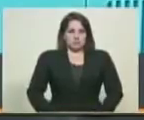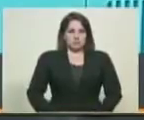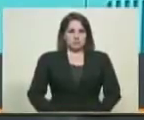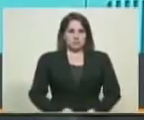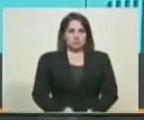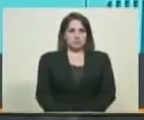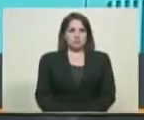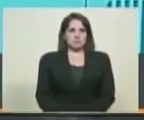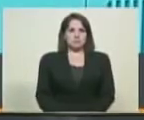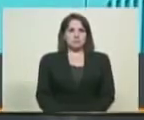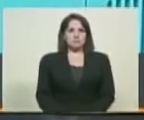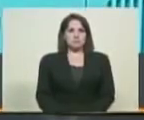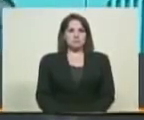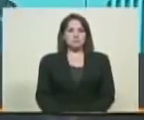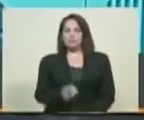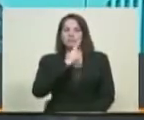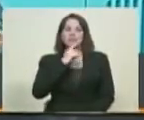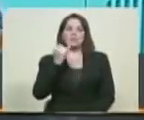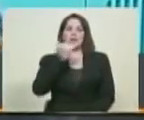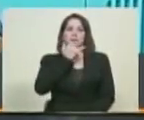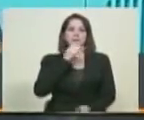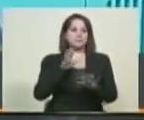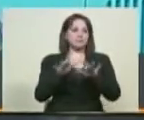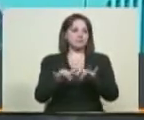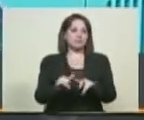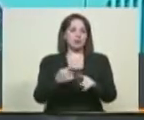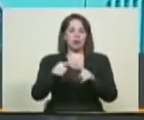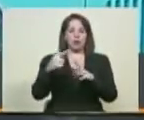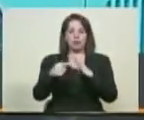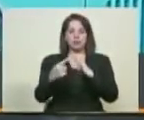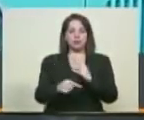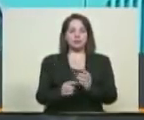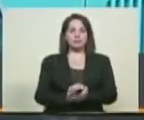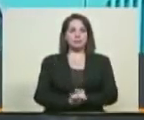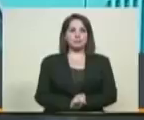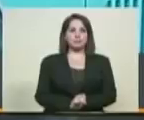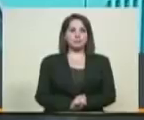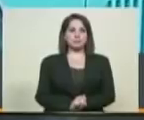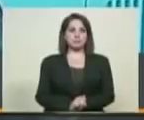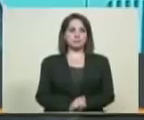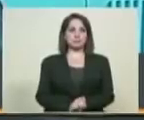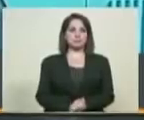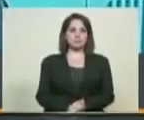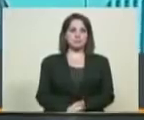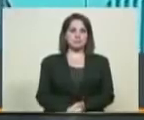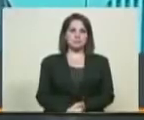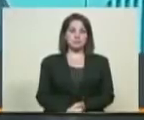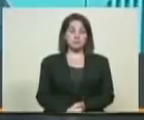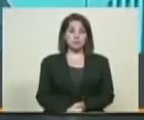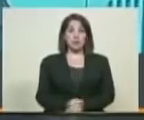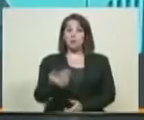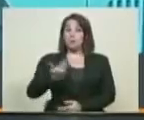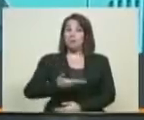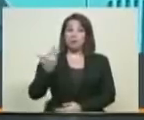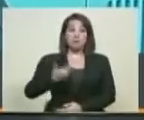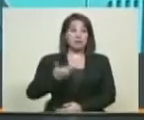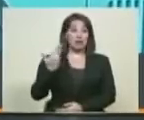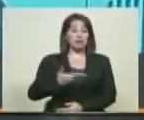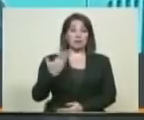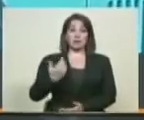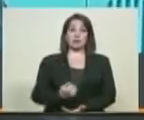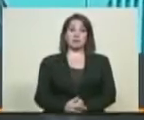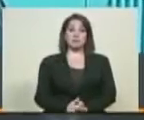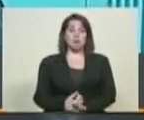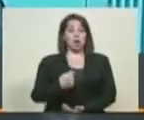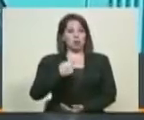de la cultura de la computación. Ahora, es vital eso. Yo le hago